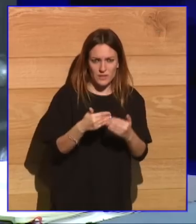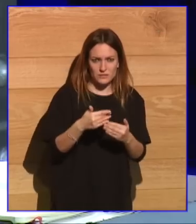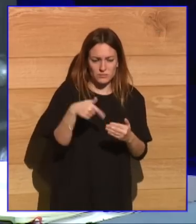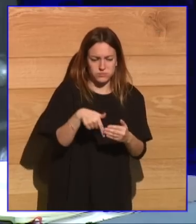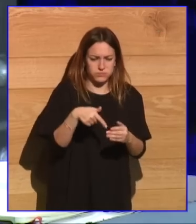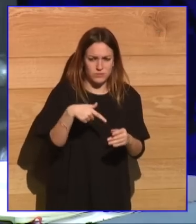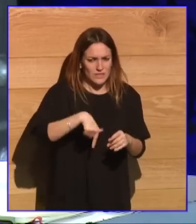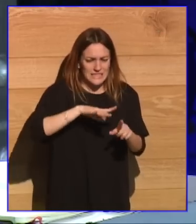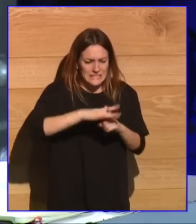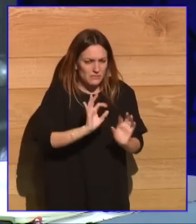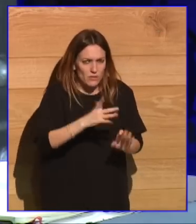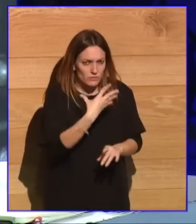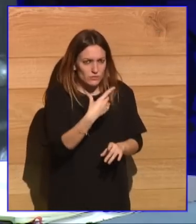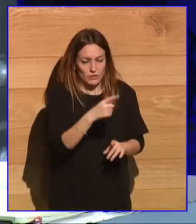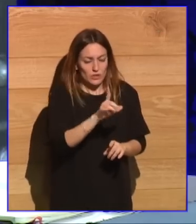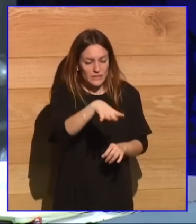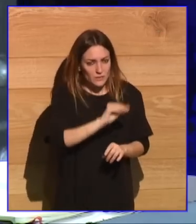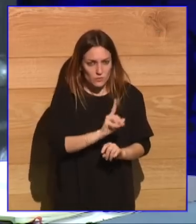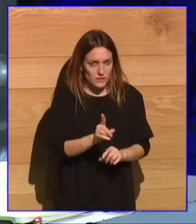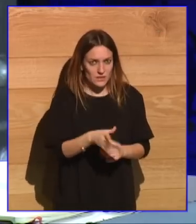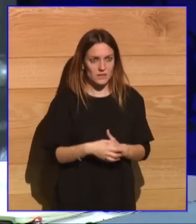alienación. Y de ahí surge